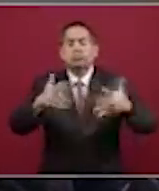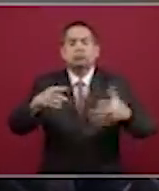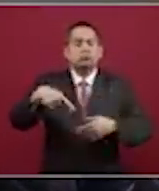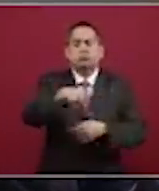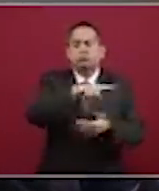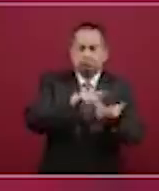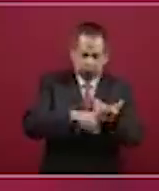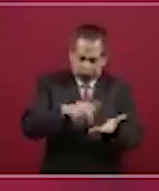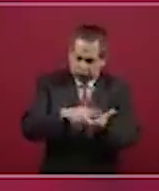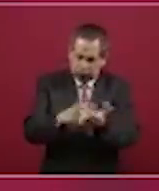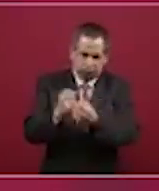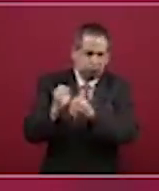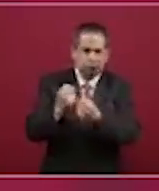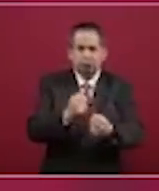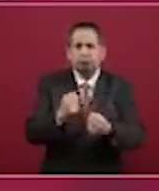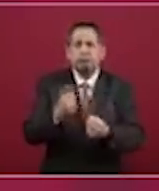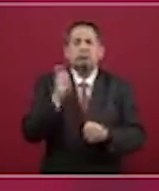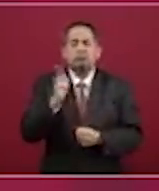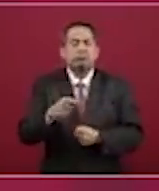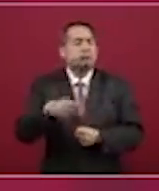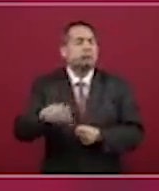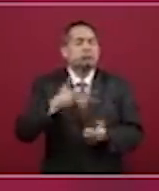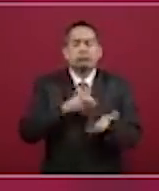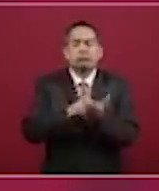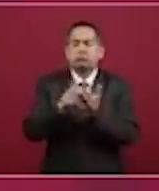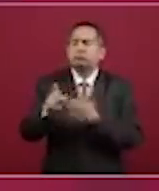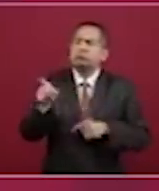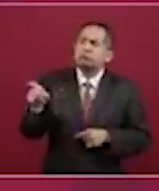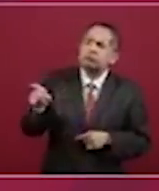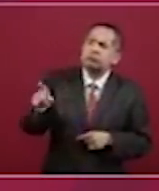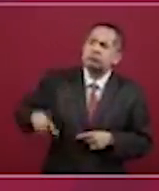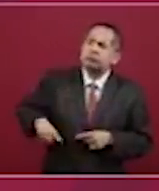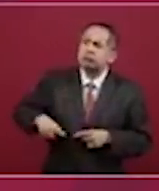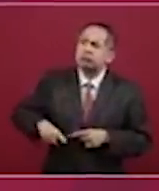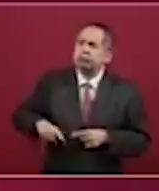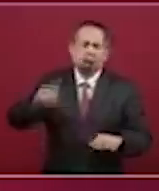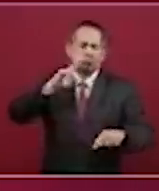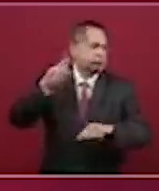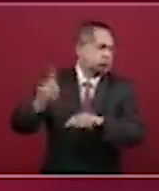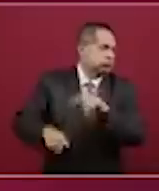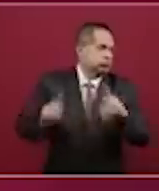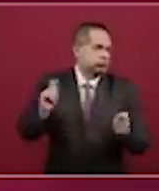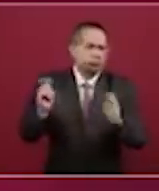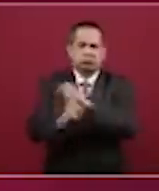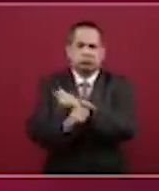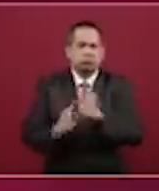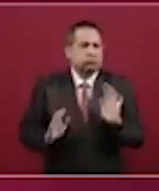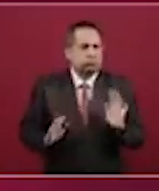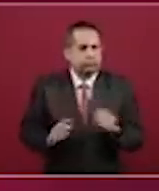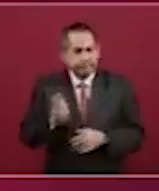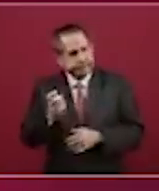todo momento el derecho de cambiar la forma de su gobierno. Eso es lo que estoy planteando.